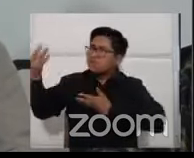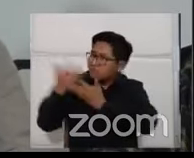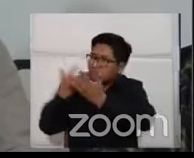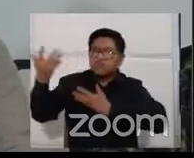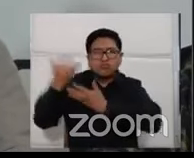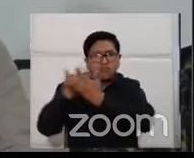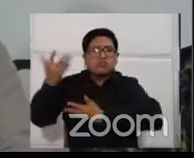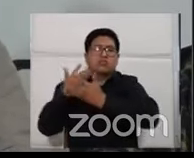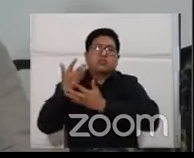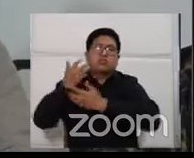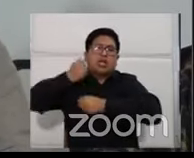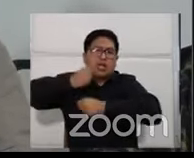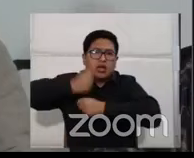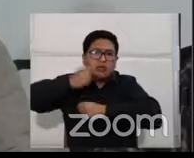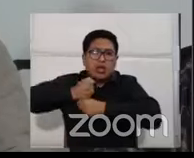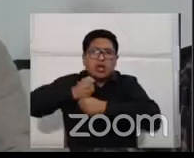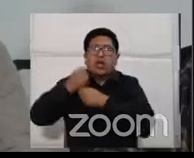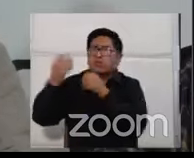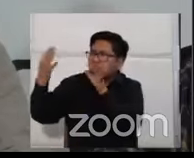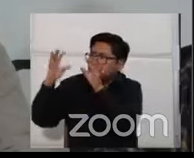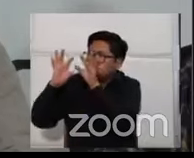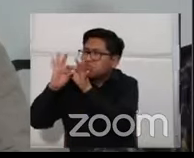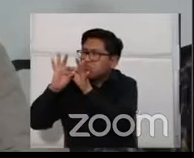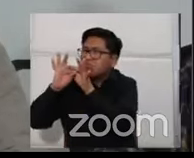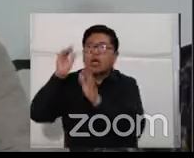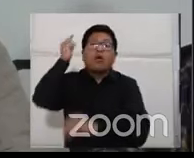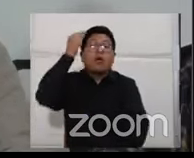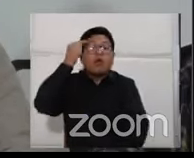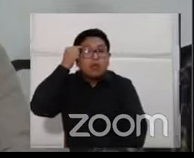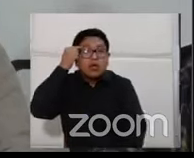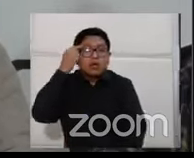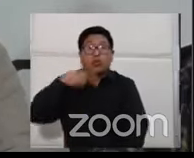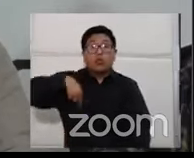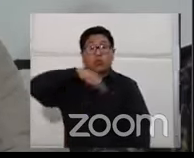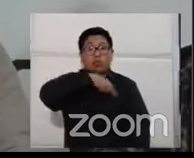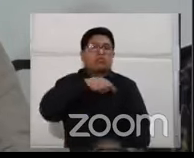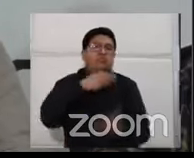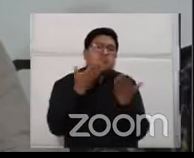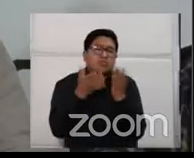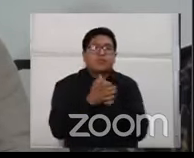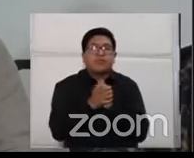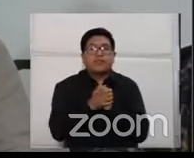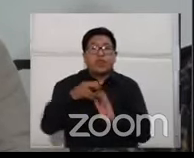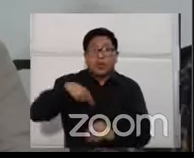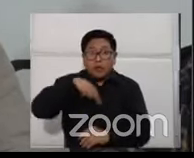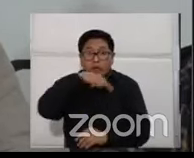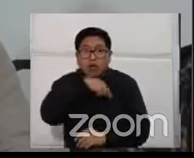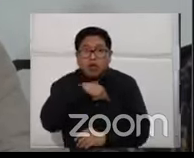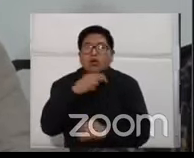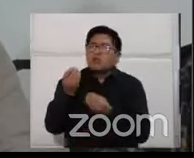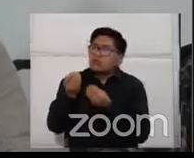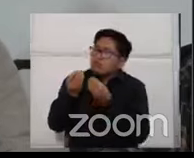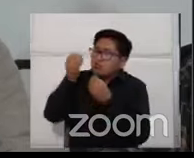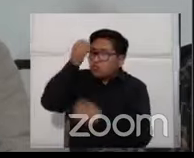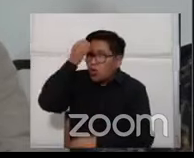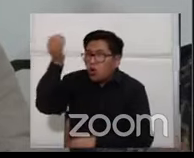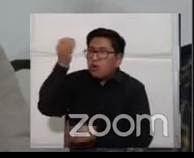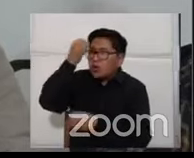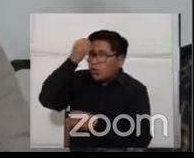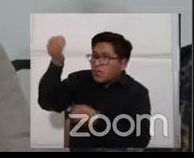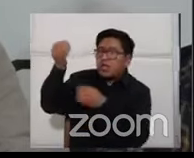mucho con el gobierno así para nosotros para que nosotros podamos dar opiniones y puntos de vistas muy